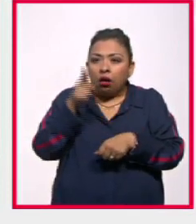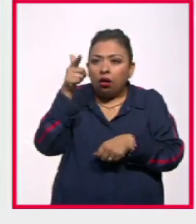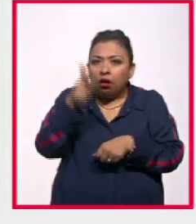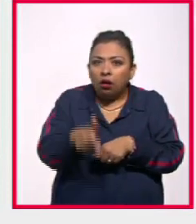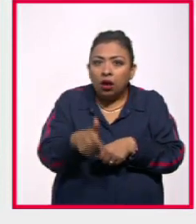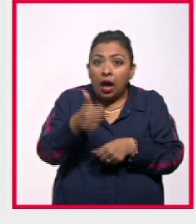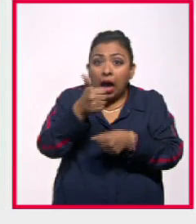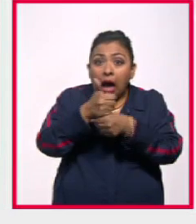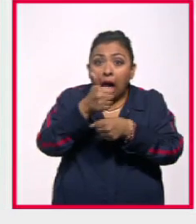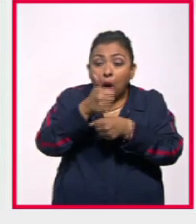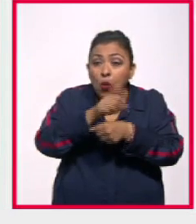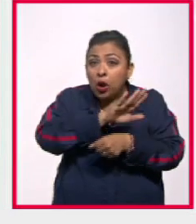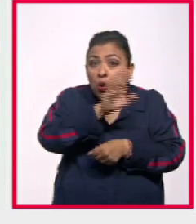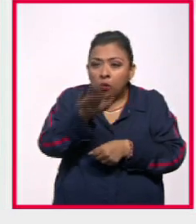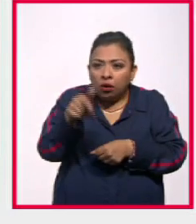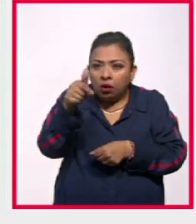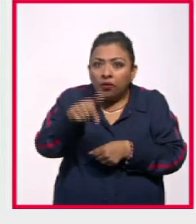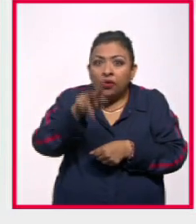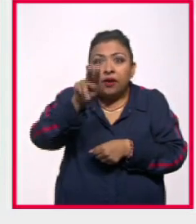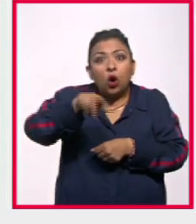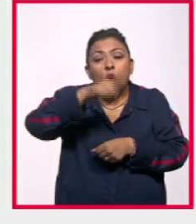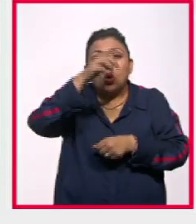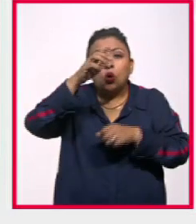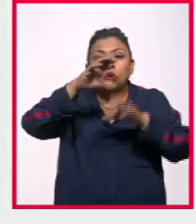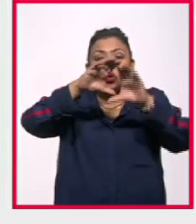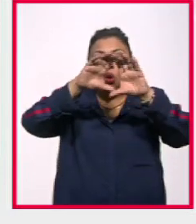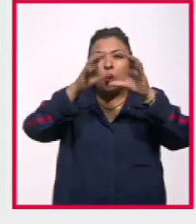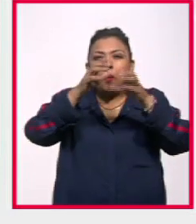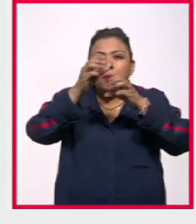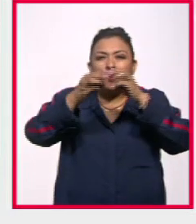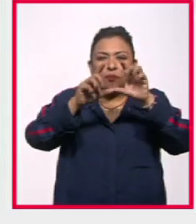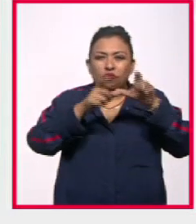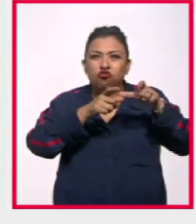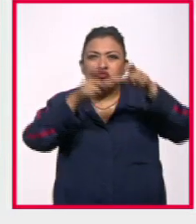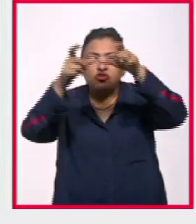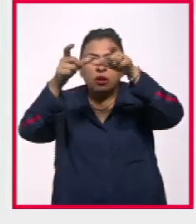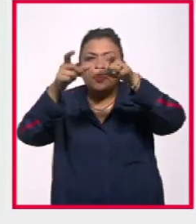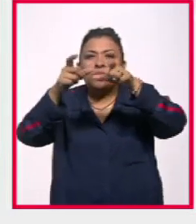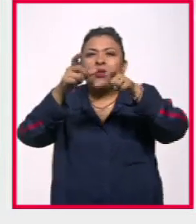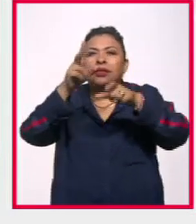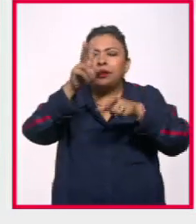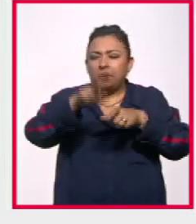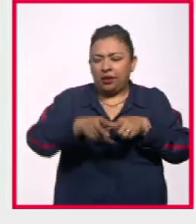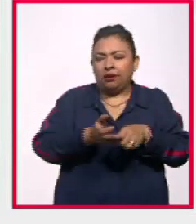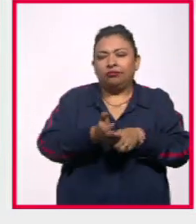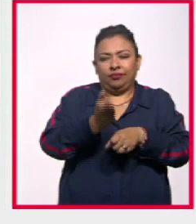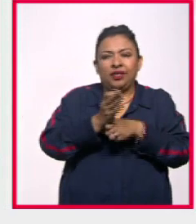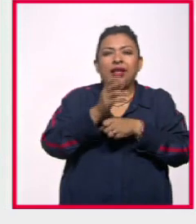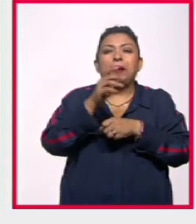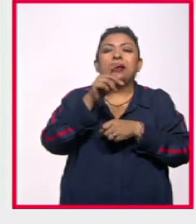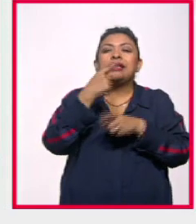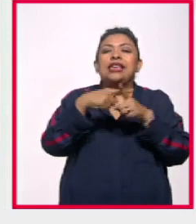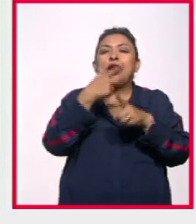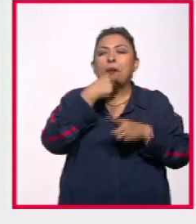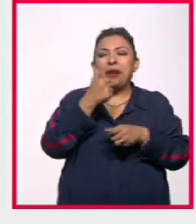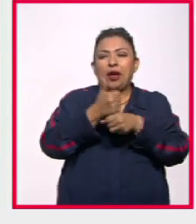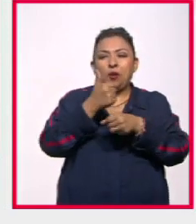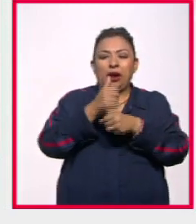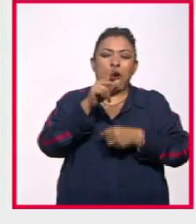planeta. Esta interpretación la hace Plácido Domingo, hace un cameo muy divertido. Y entonces, a partir de ese momento, empiezan a